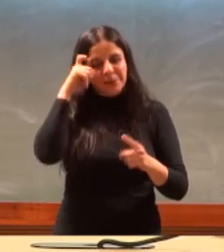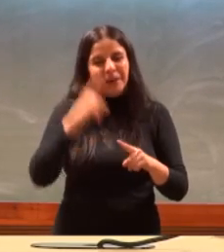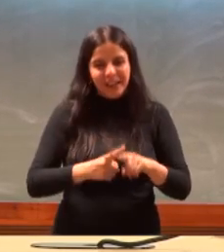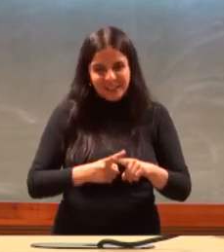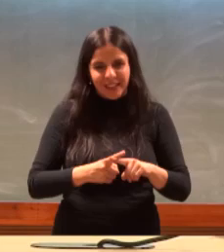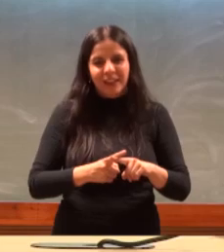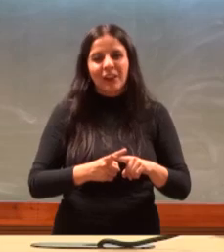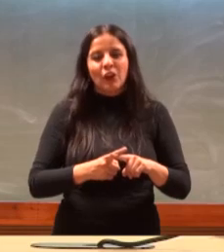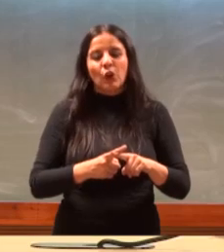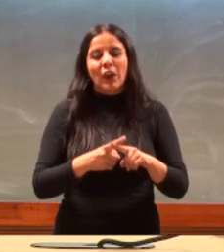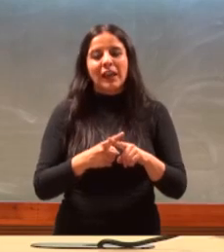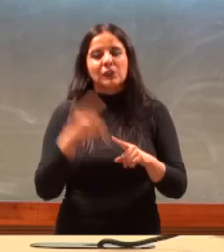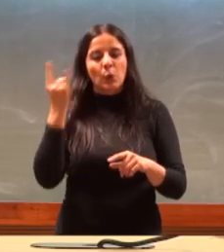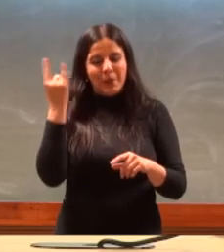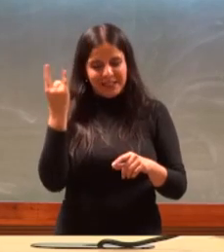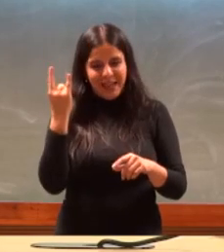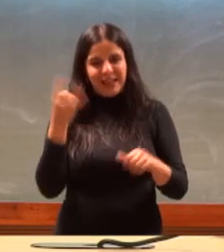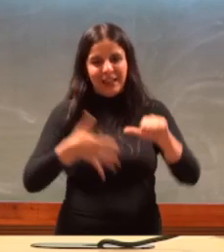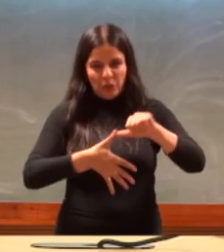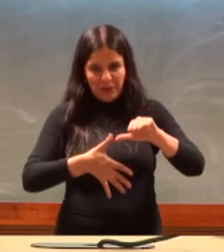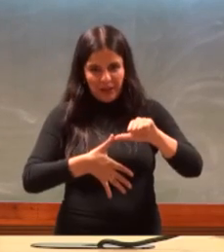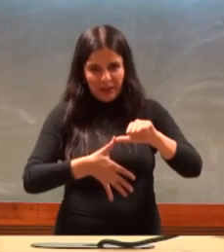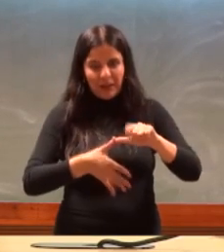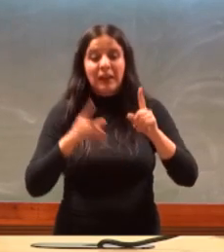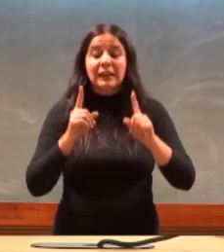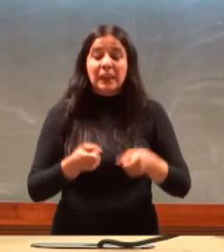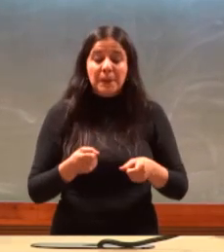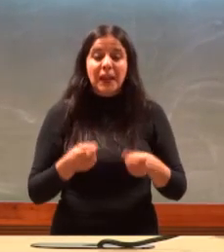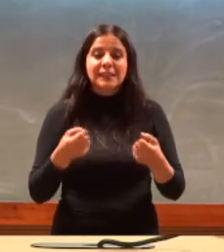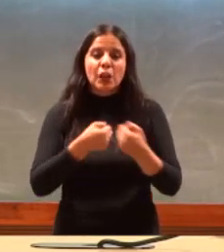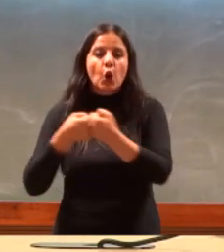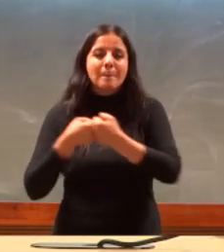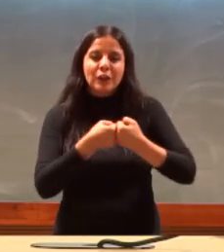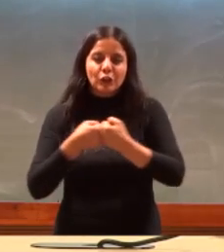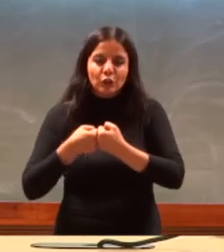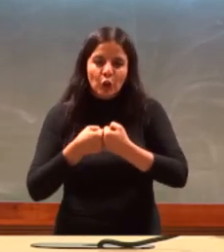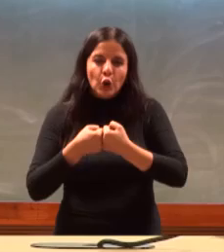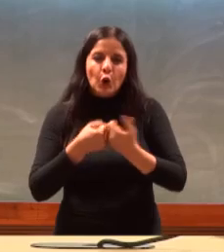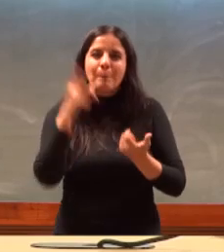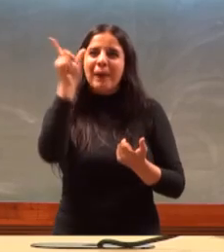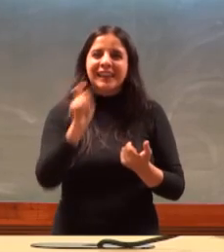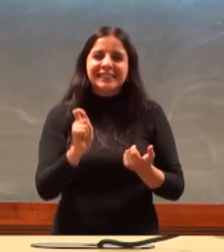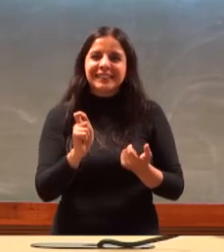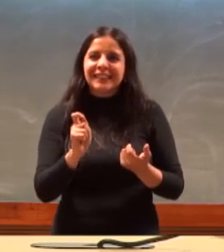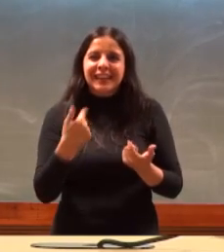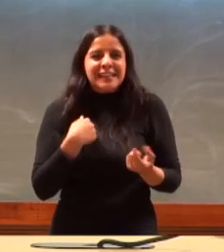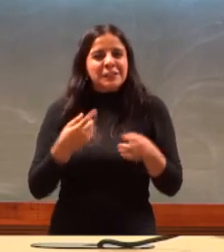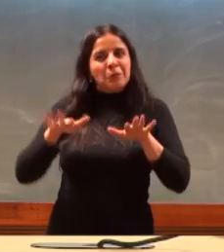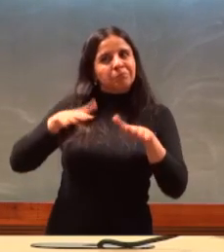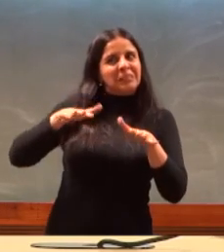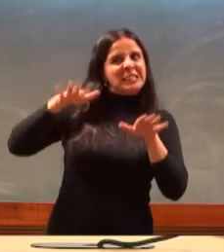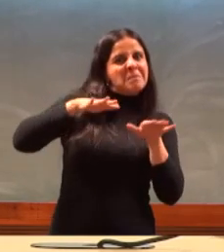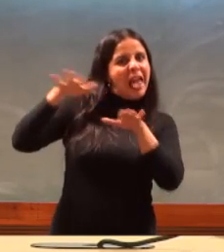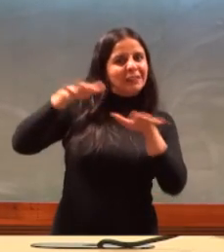valorando el conocimiento local y también hacer convenios con con con países que hayan tenido historias coloniales similares a las nuestras y y